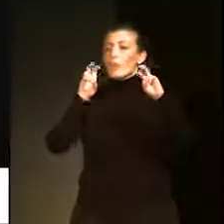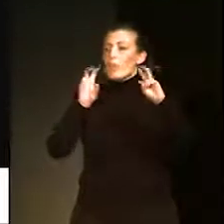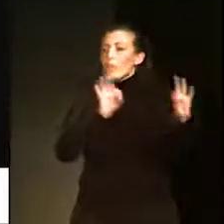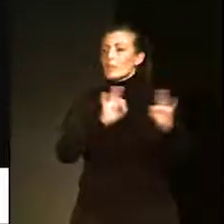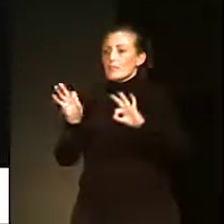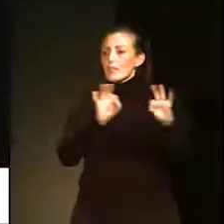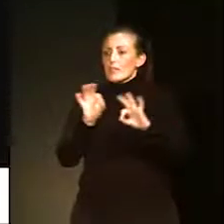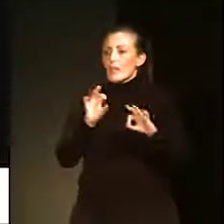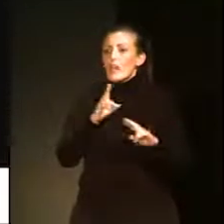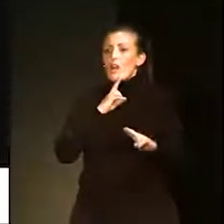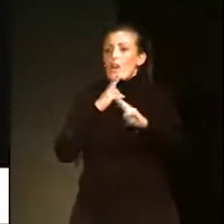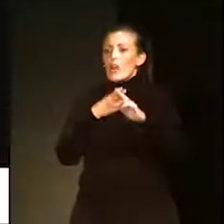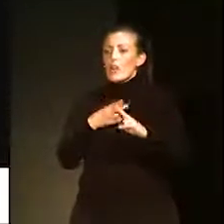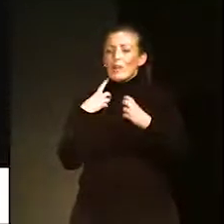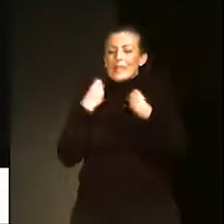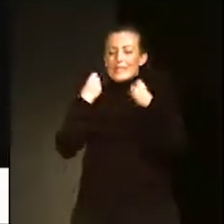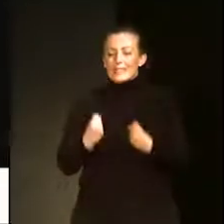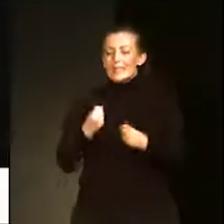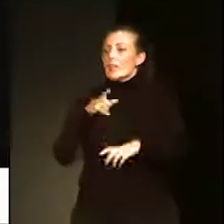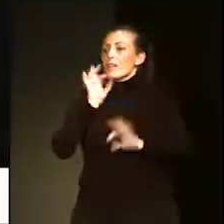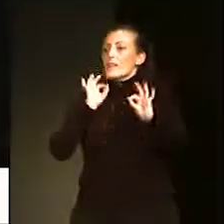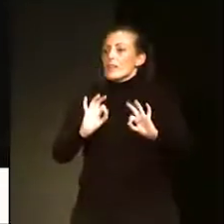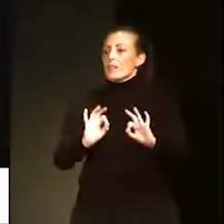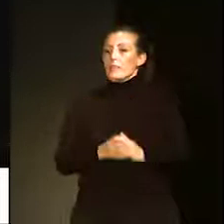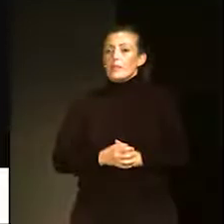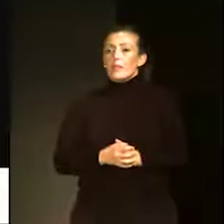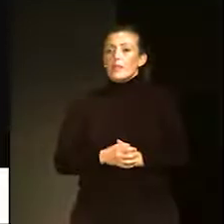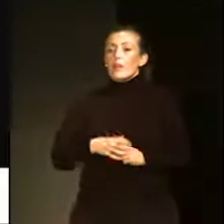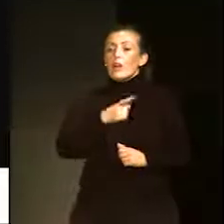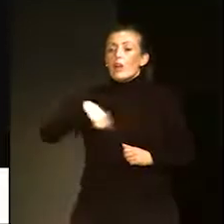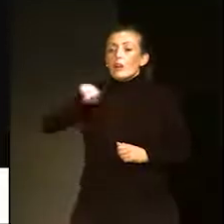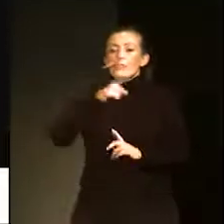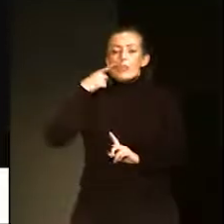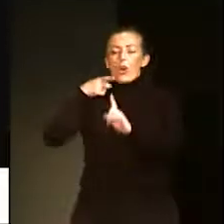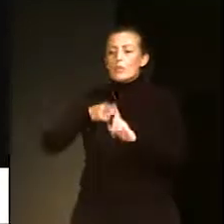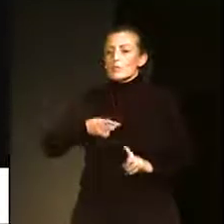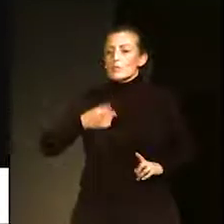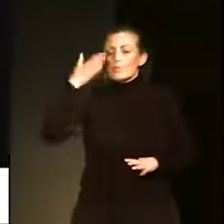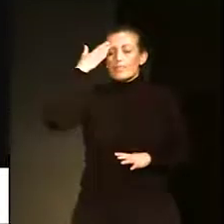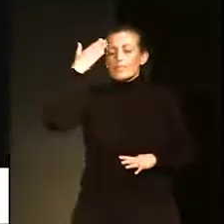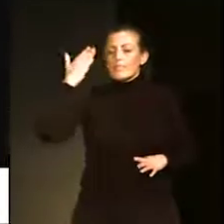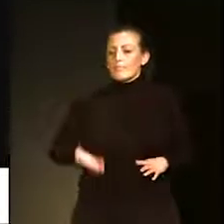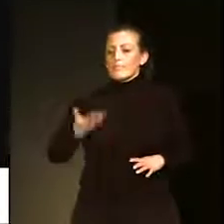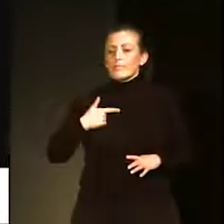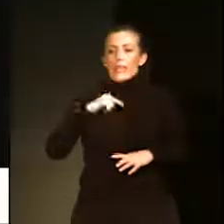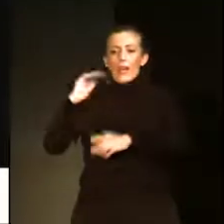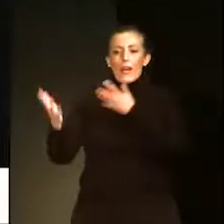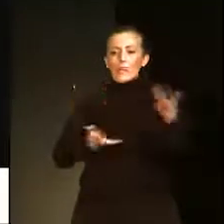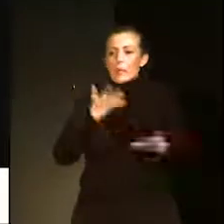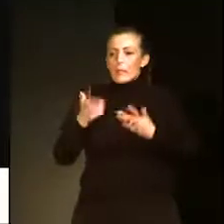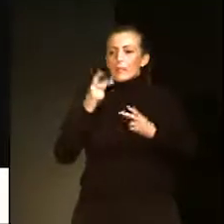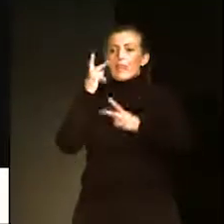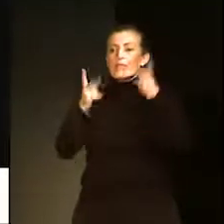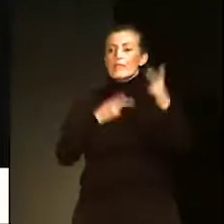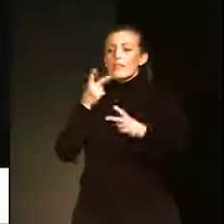espectáculo, Resistencia o Bella Chiao. Pero nuestro objetivo primordial es fomentar y visibilizar